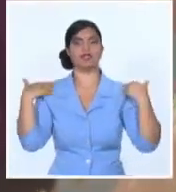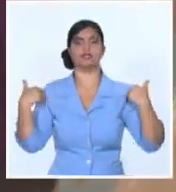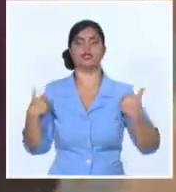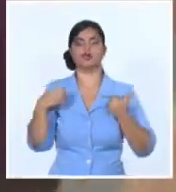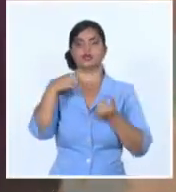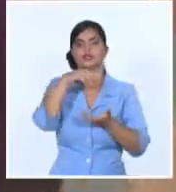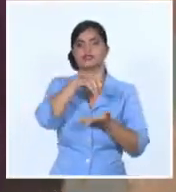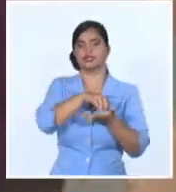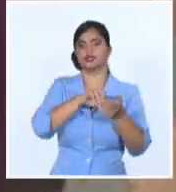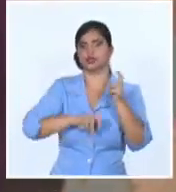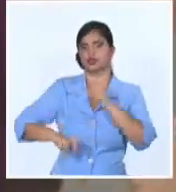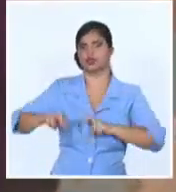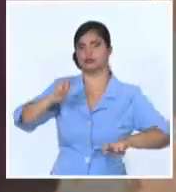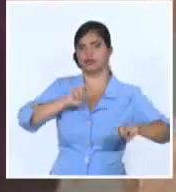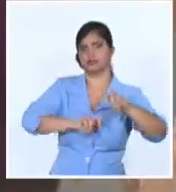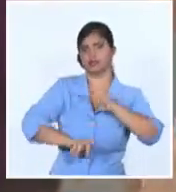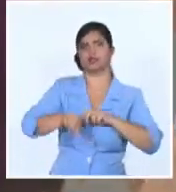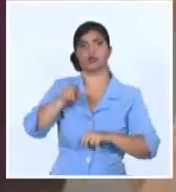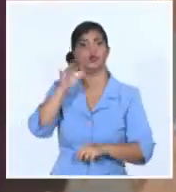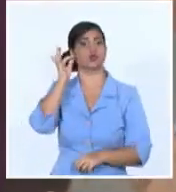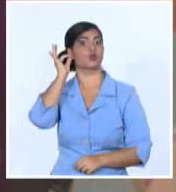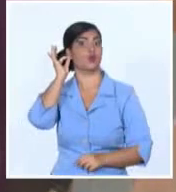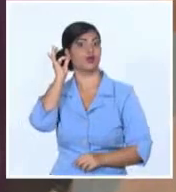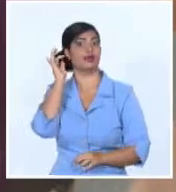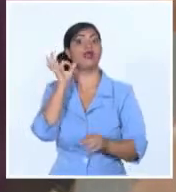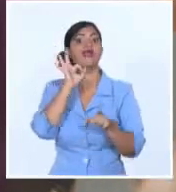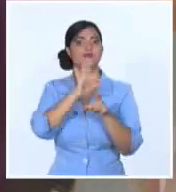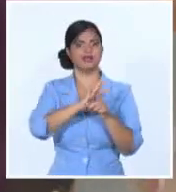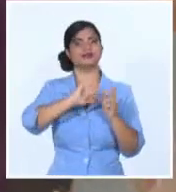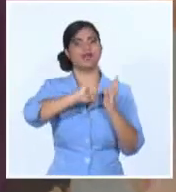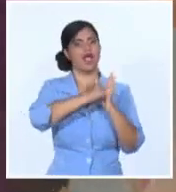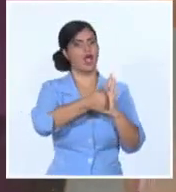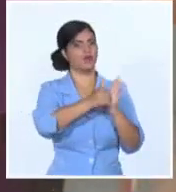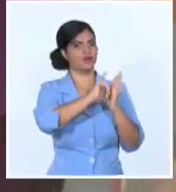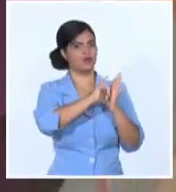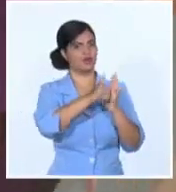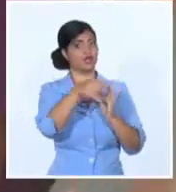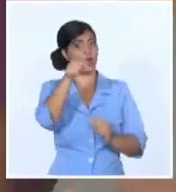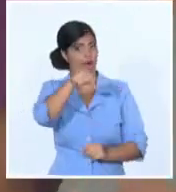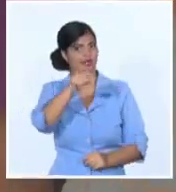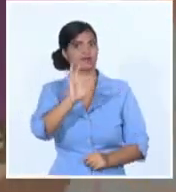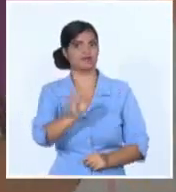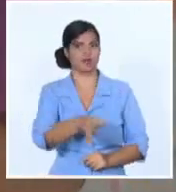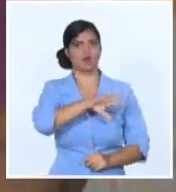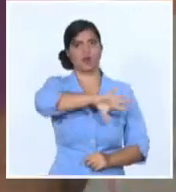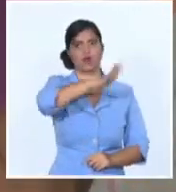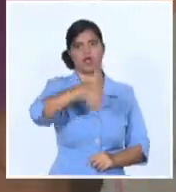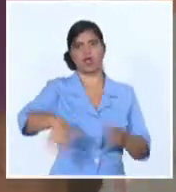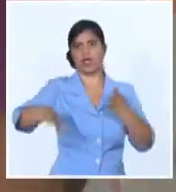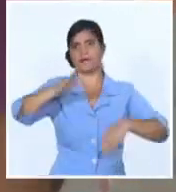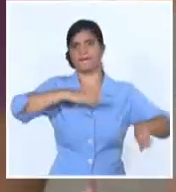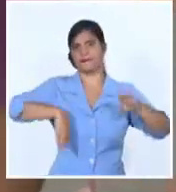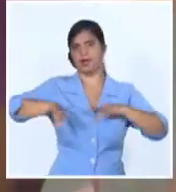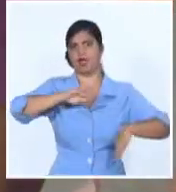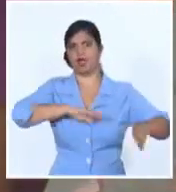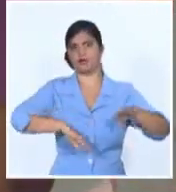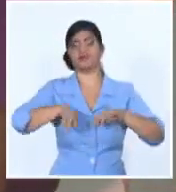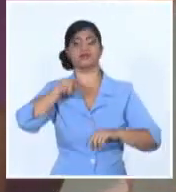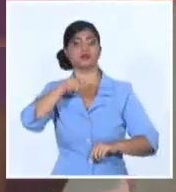universidad, quien inició ese proyecto justamente en esta playa. La doctora María Elena Ibarra falleció en el